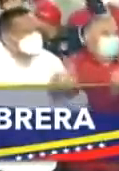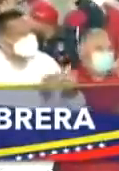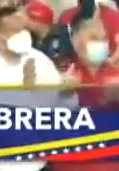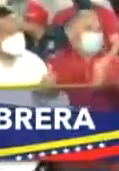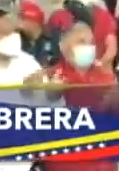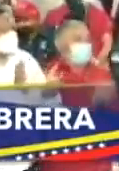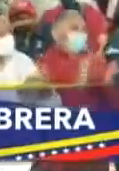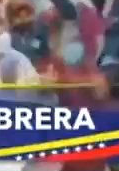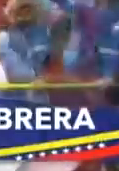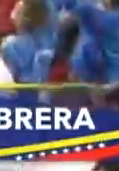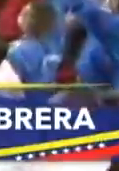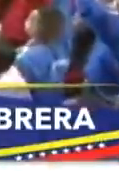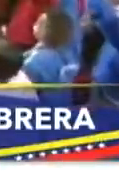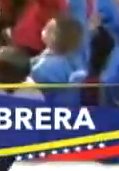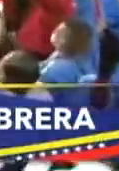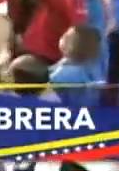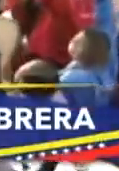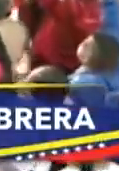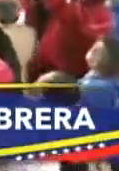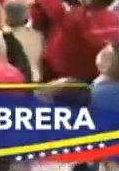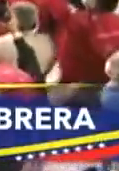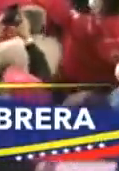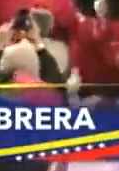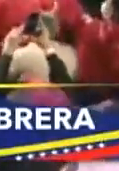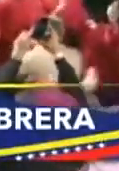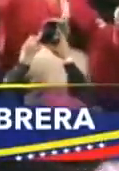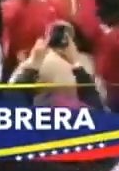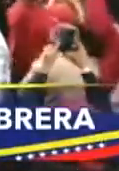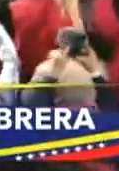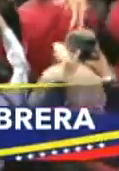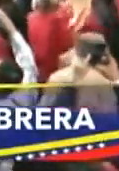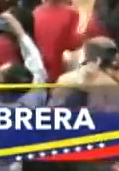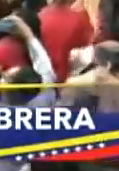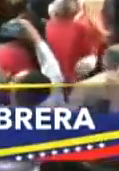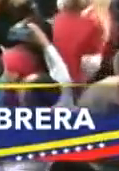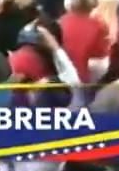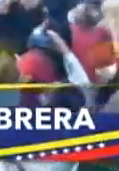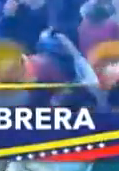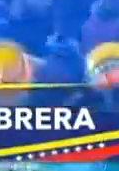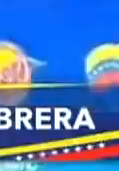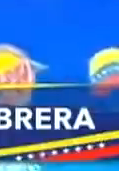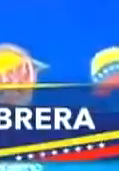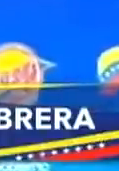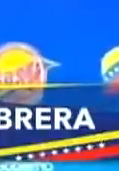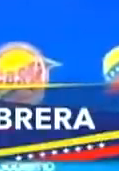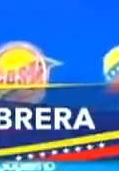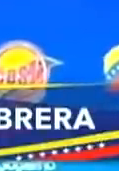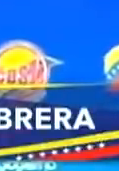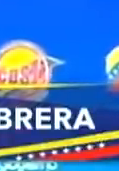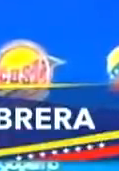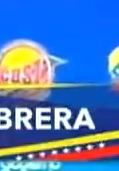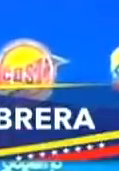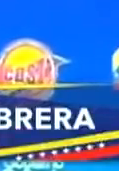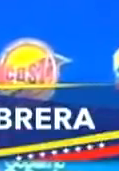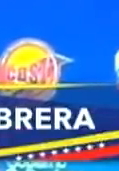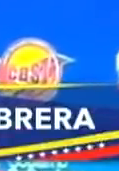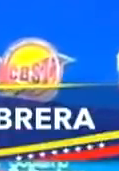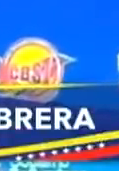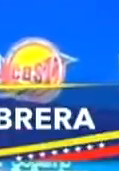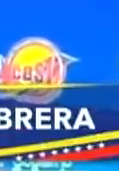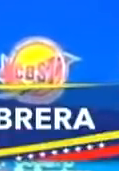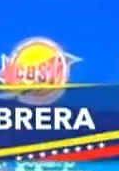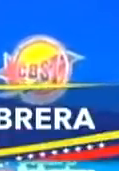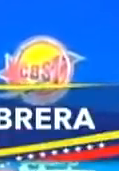renovar los temas productivos entre trabajadores y trabajadores en el país hay más de 2500